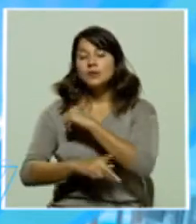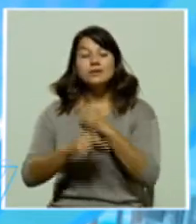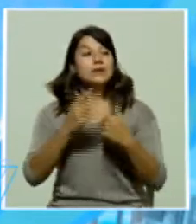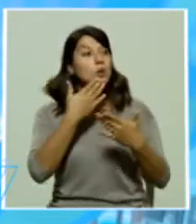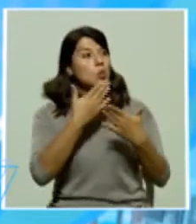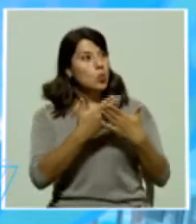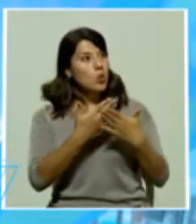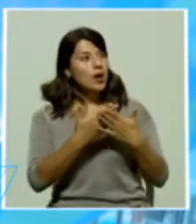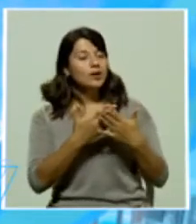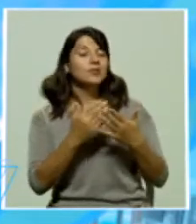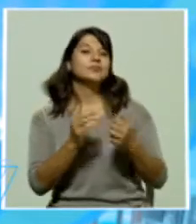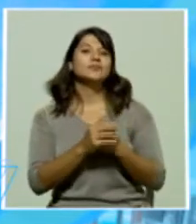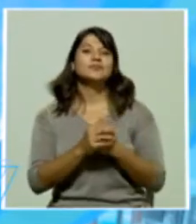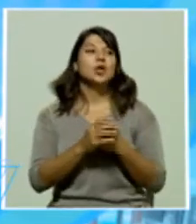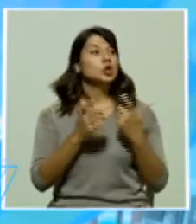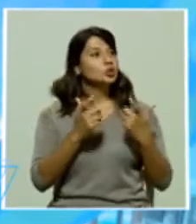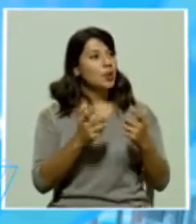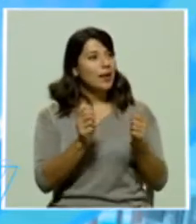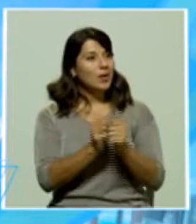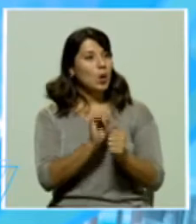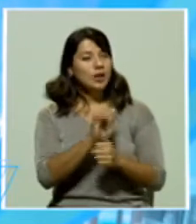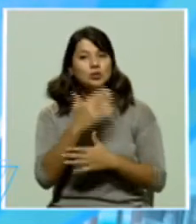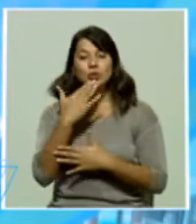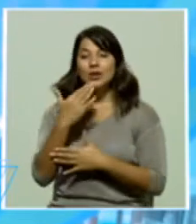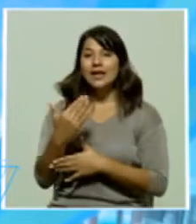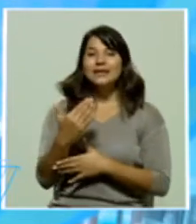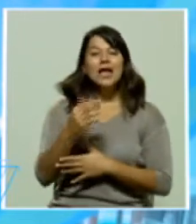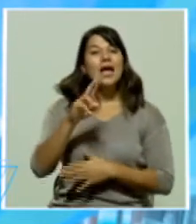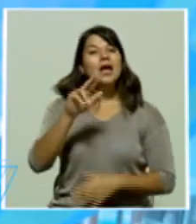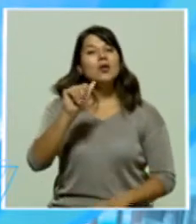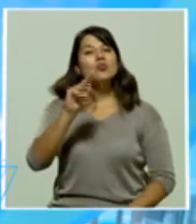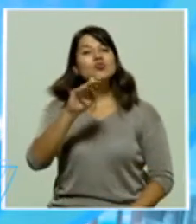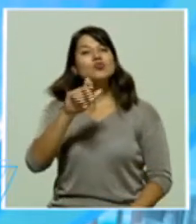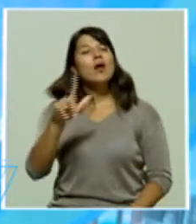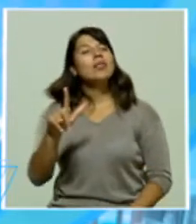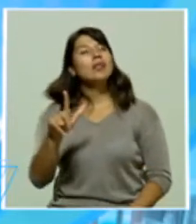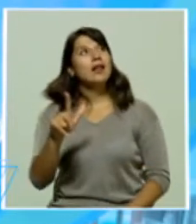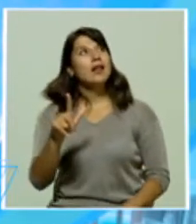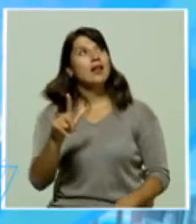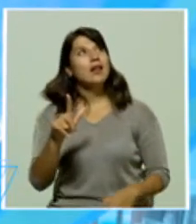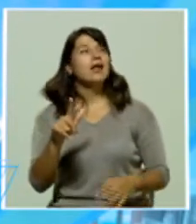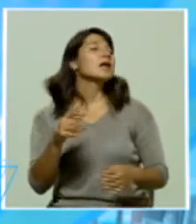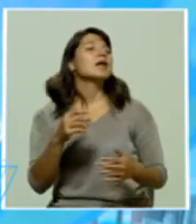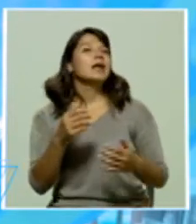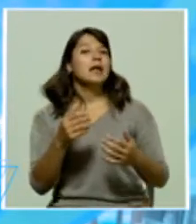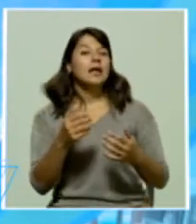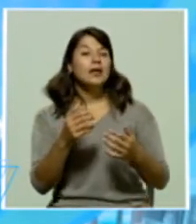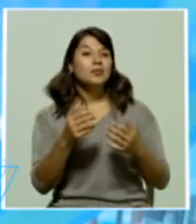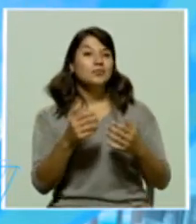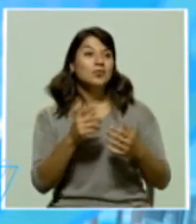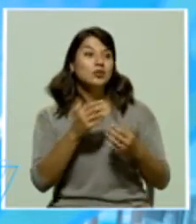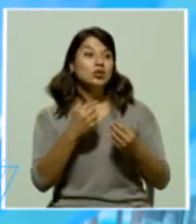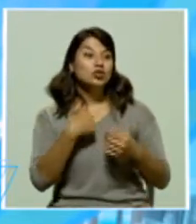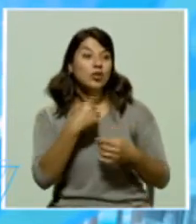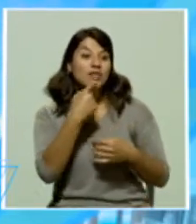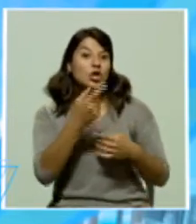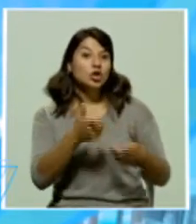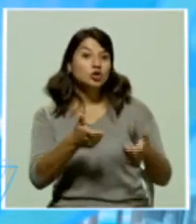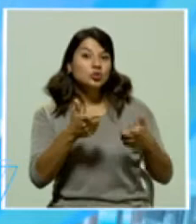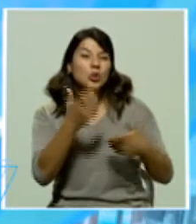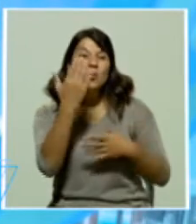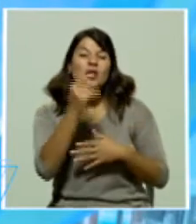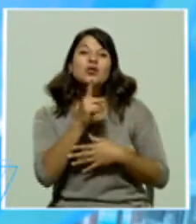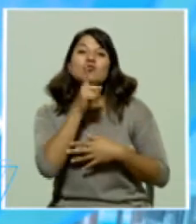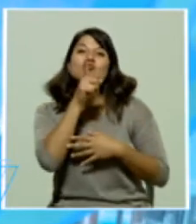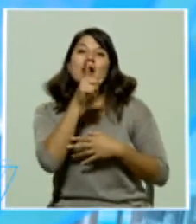eso. Randall, muchas gracias. La gente está mucha suerte además porque realmente es un